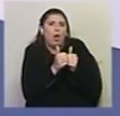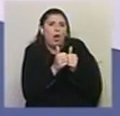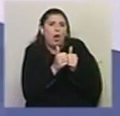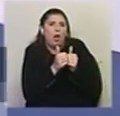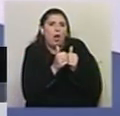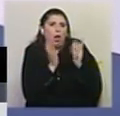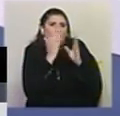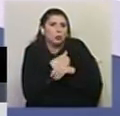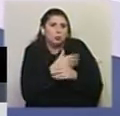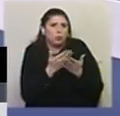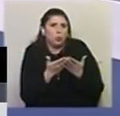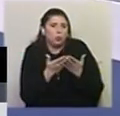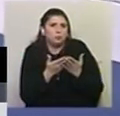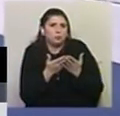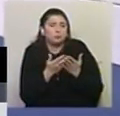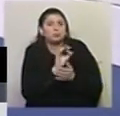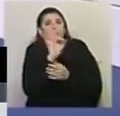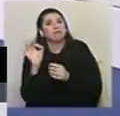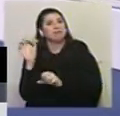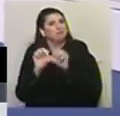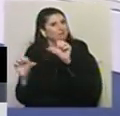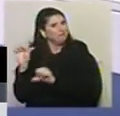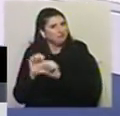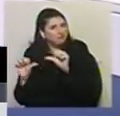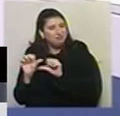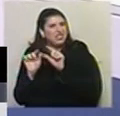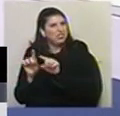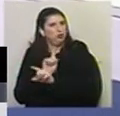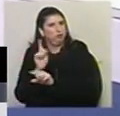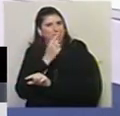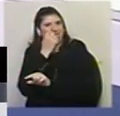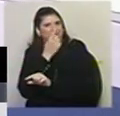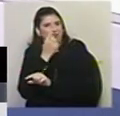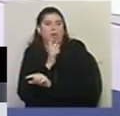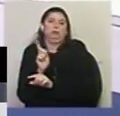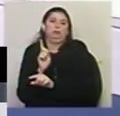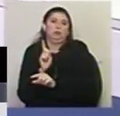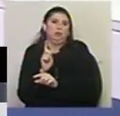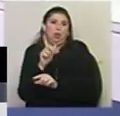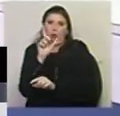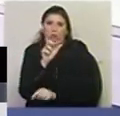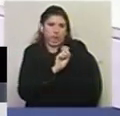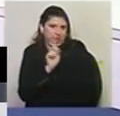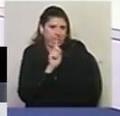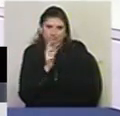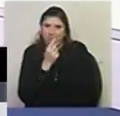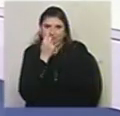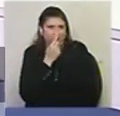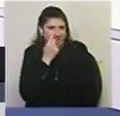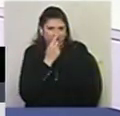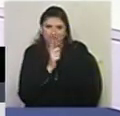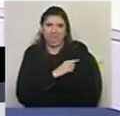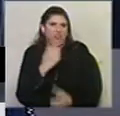Este otro tipo de medicamentos. O a los laboratorios esa no le interesa. O sea, que no les interesa está fuera de discusión, que lo resisten está fuera de